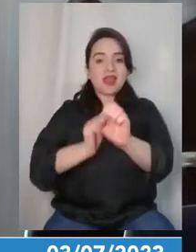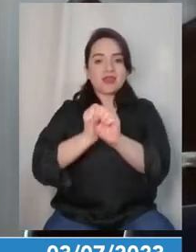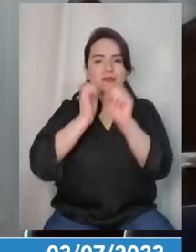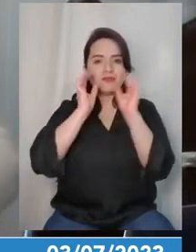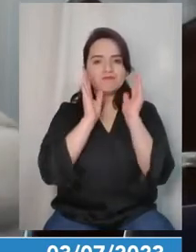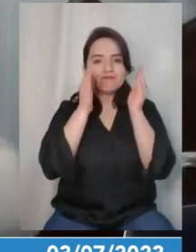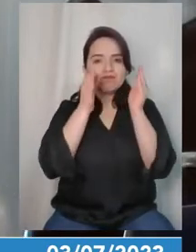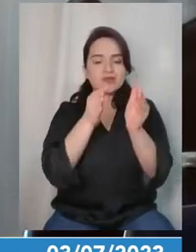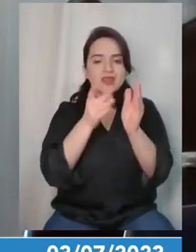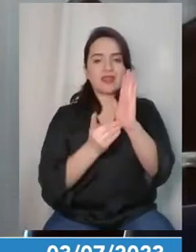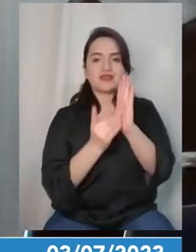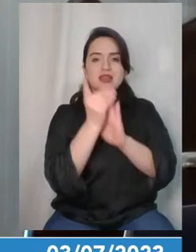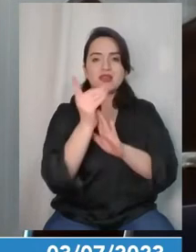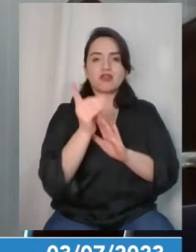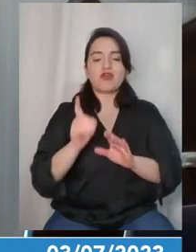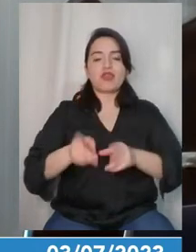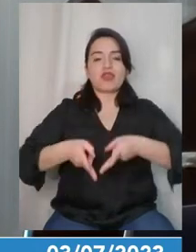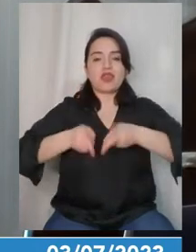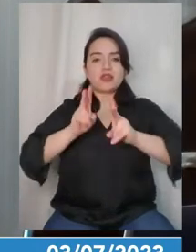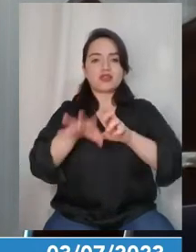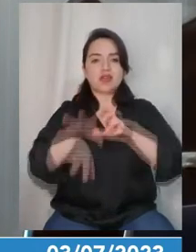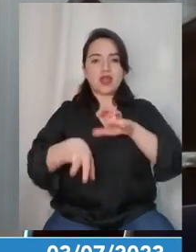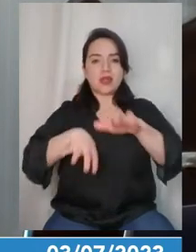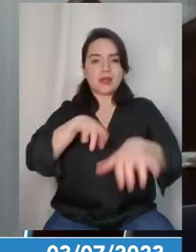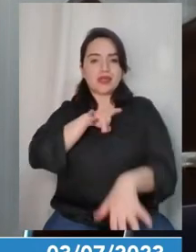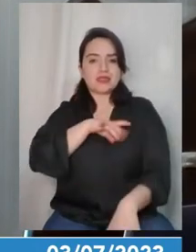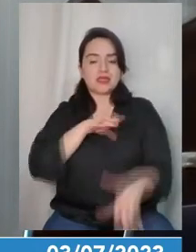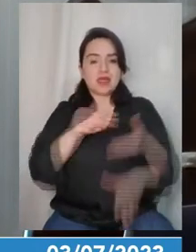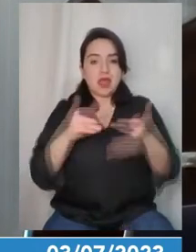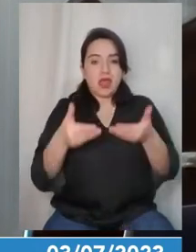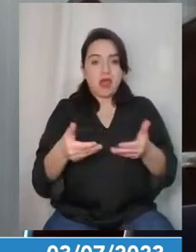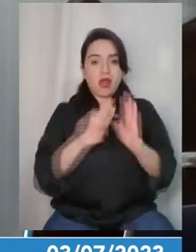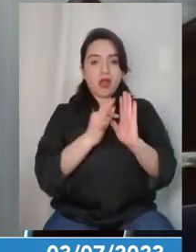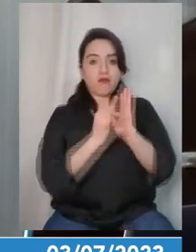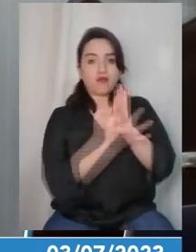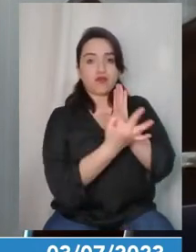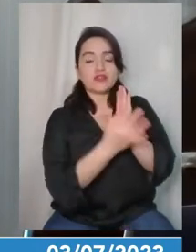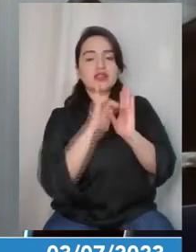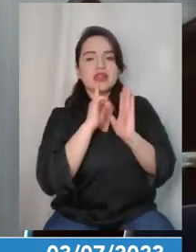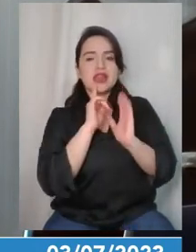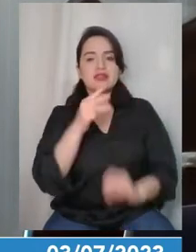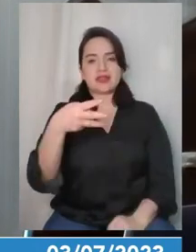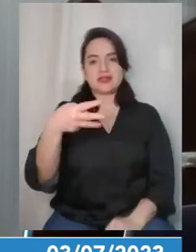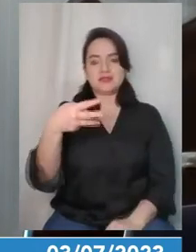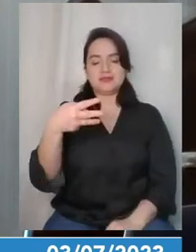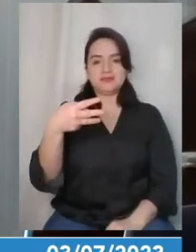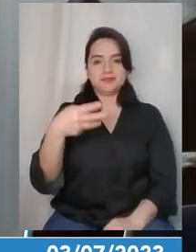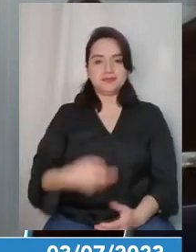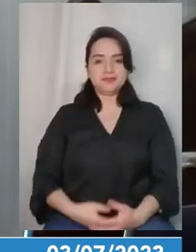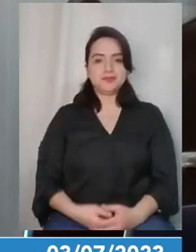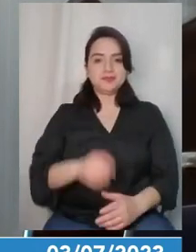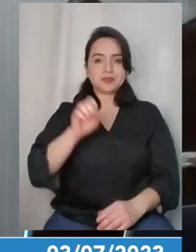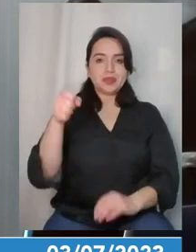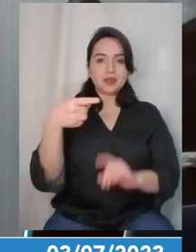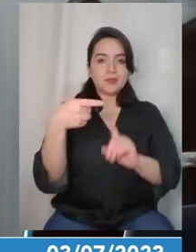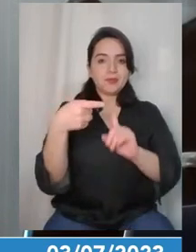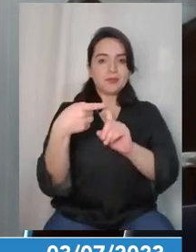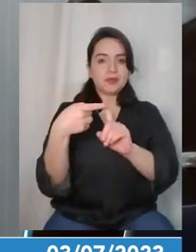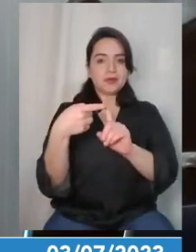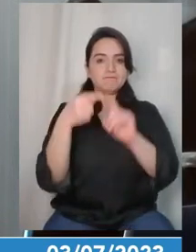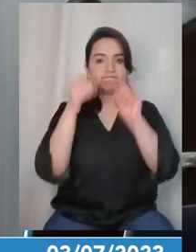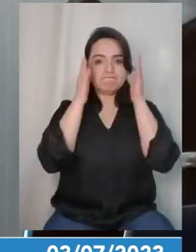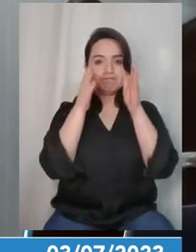Chile. Actualmente la fundación cuenta con tres áreas. La primera de ellas se dedica al ámbito